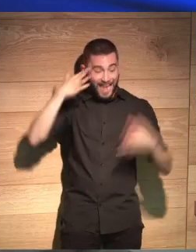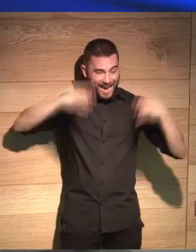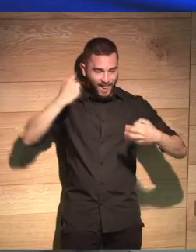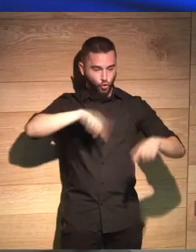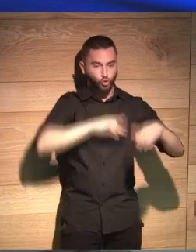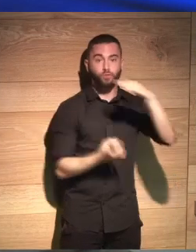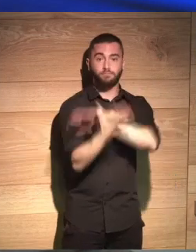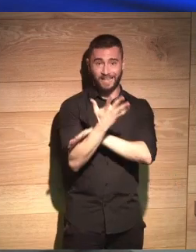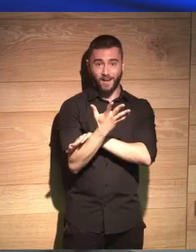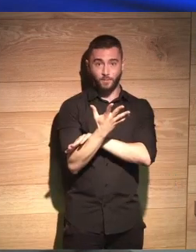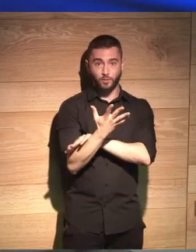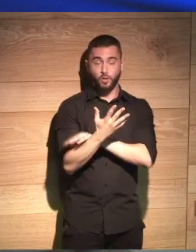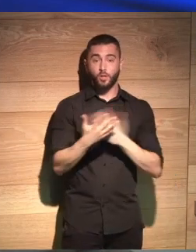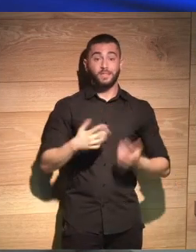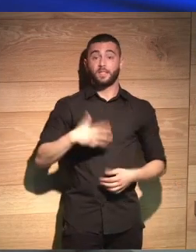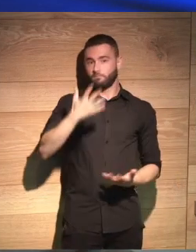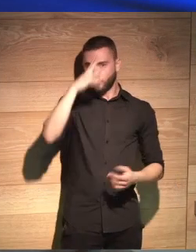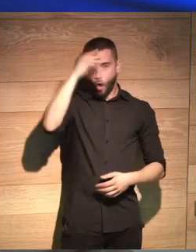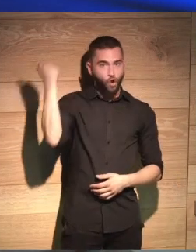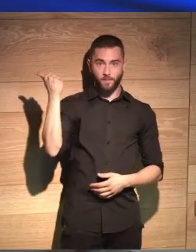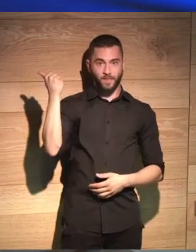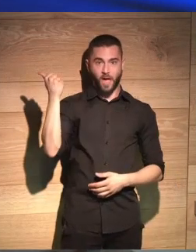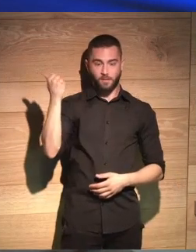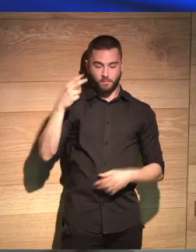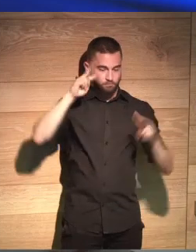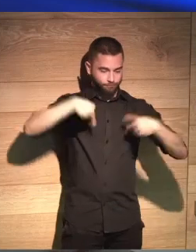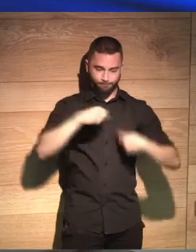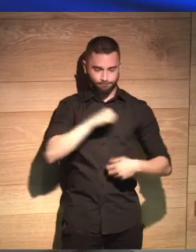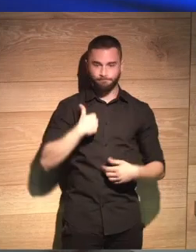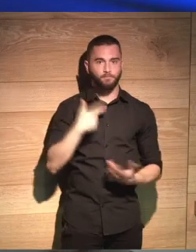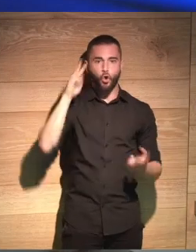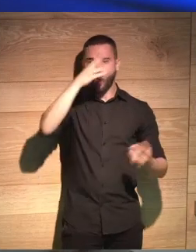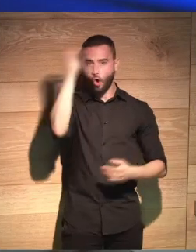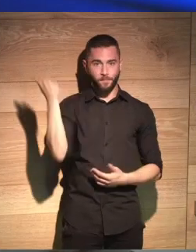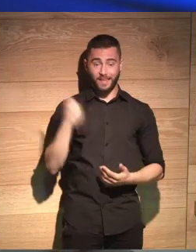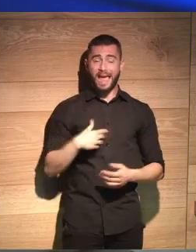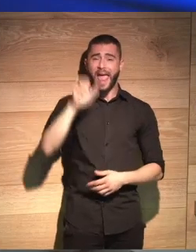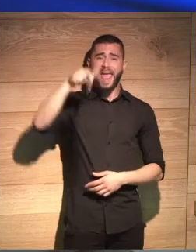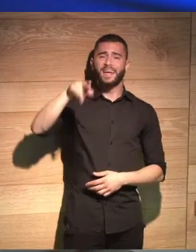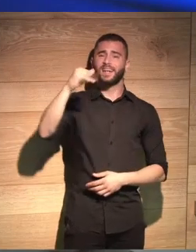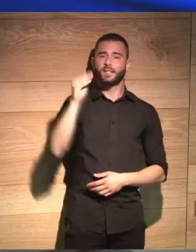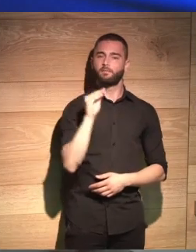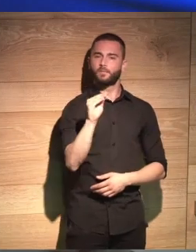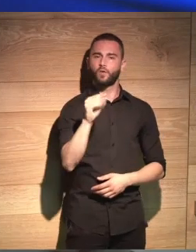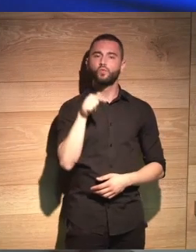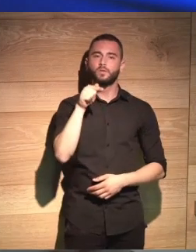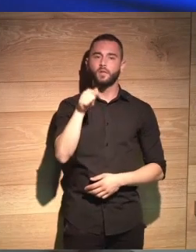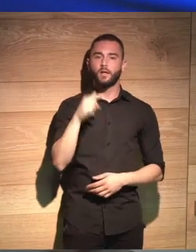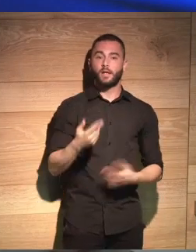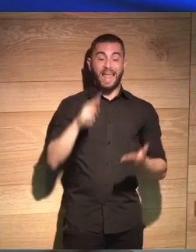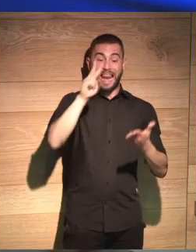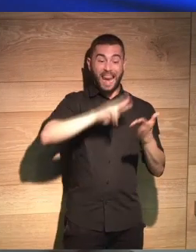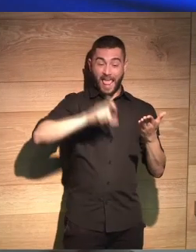creamos, que se olvide uno de uno mismo, ¿no? Enrique, ¿cómo se protege de eso el